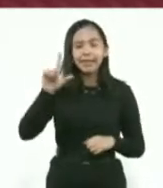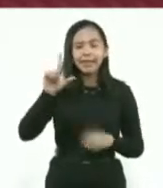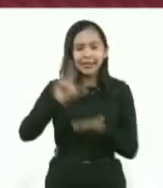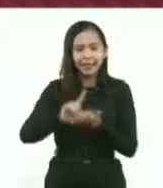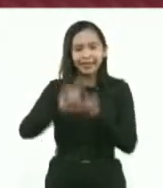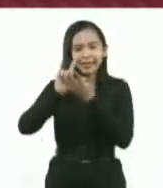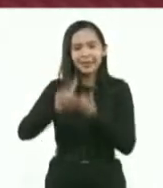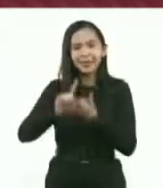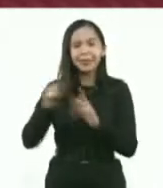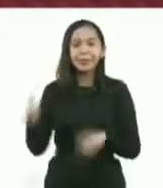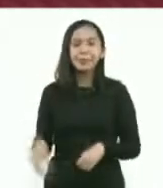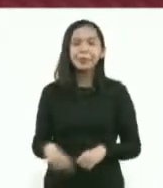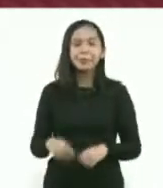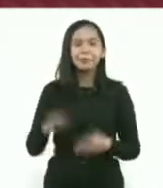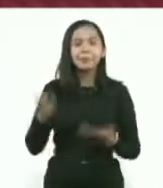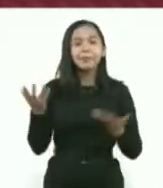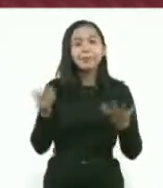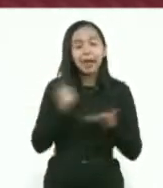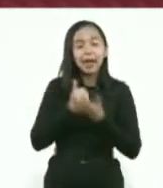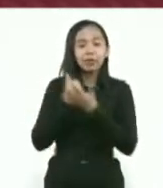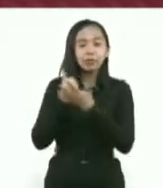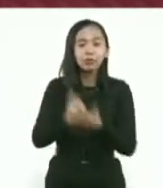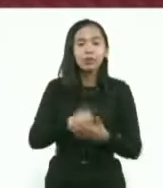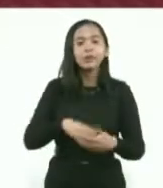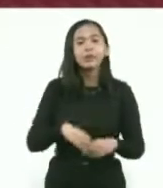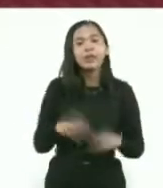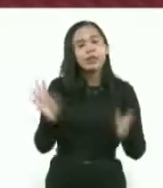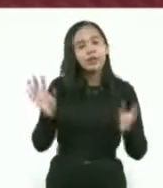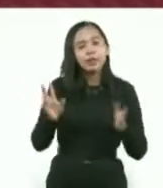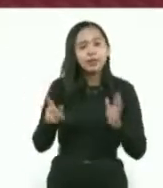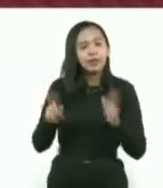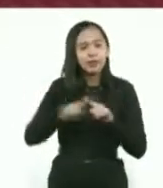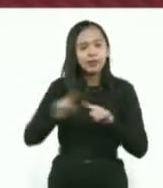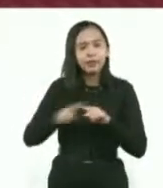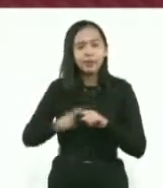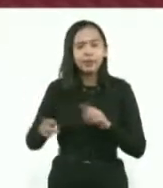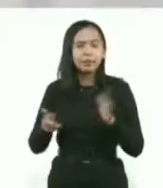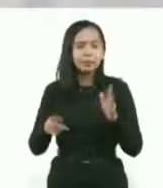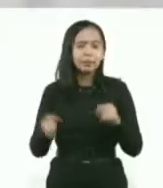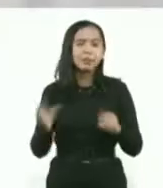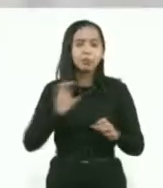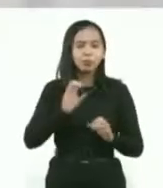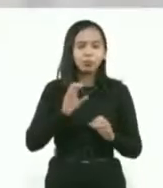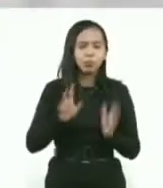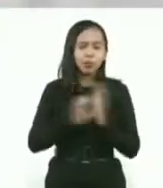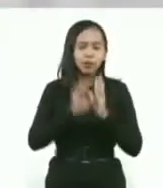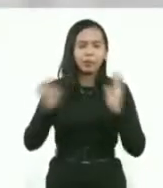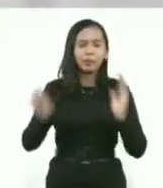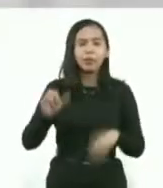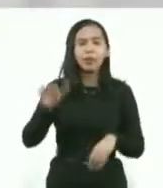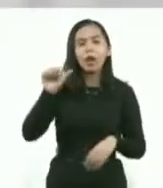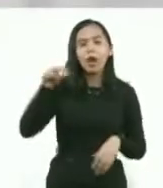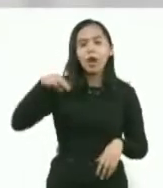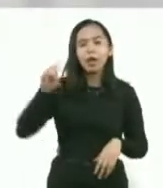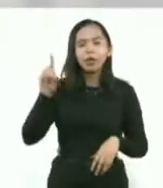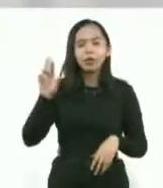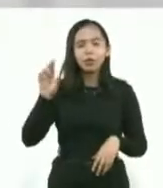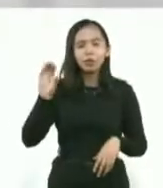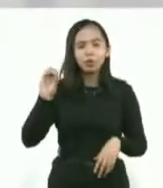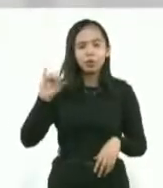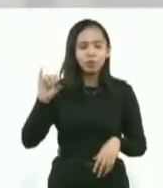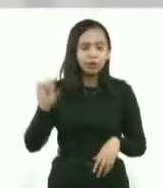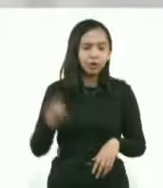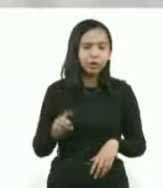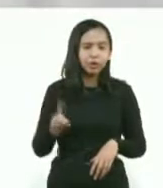La pueden descargar en ambos sistemas, iOS y Android, y la app de Litro por Litro, que ahí